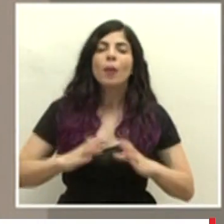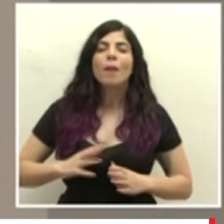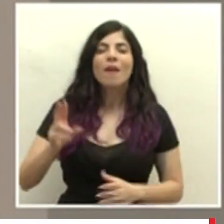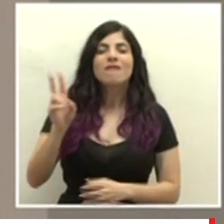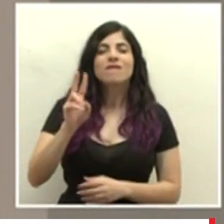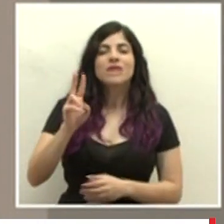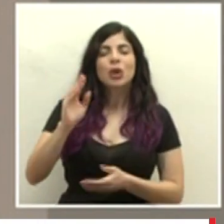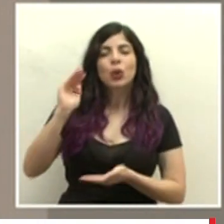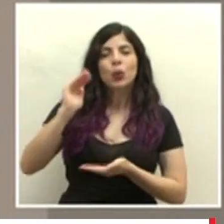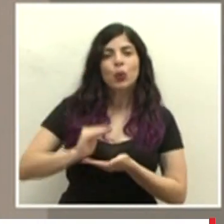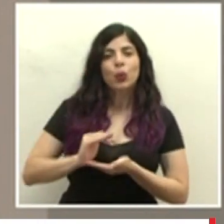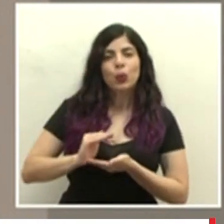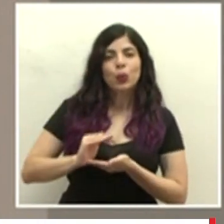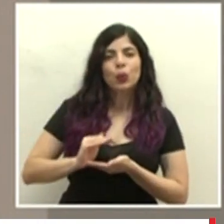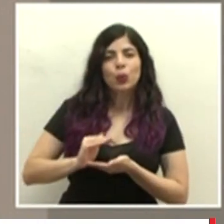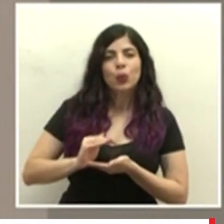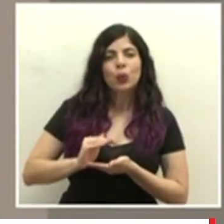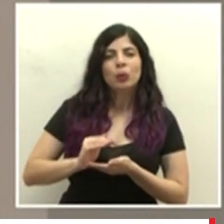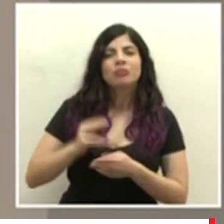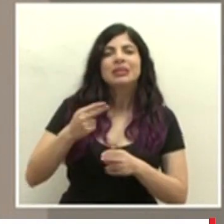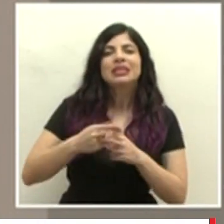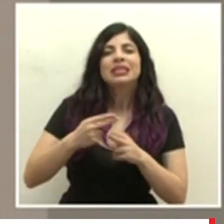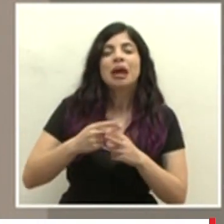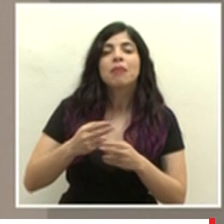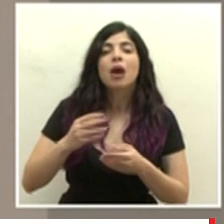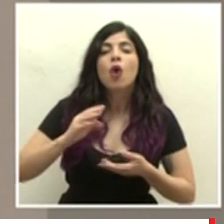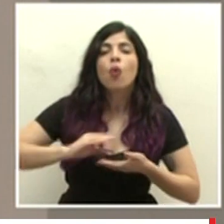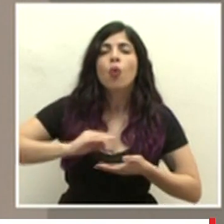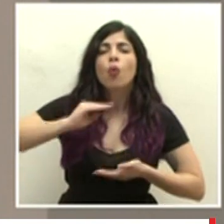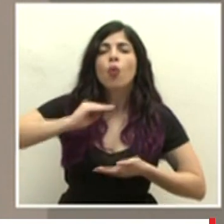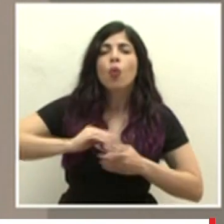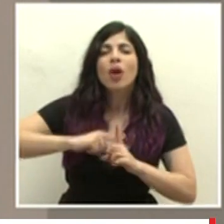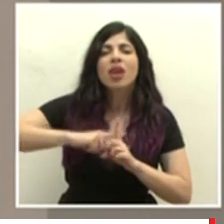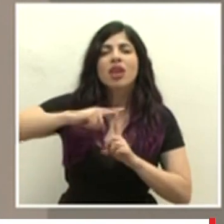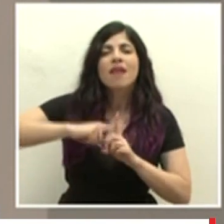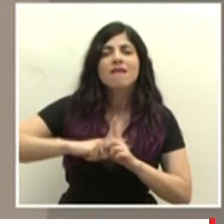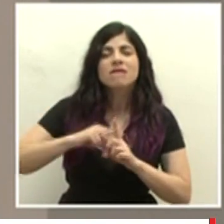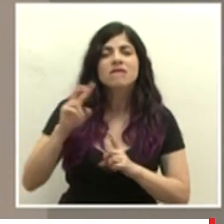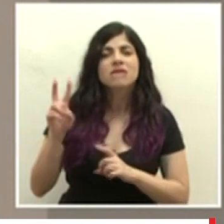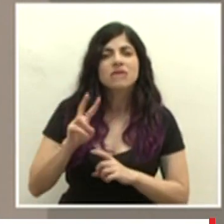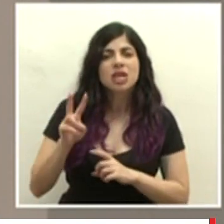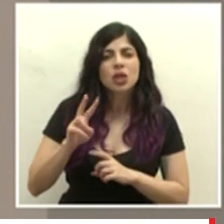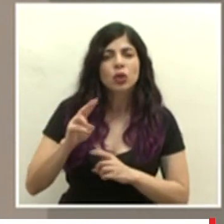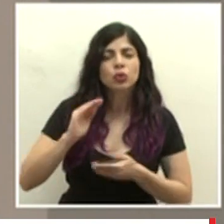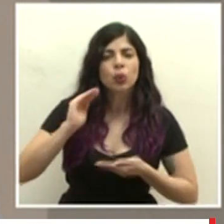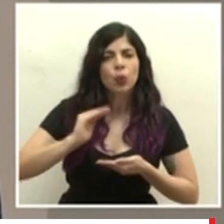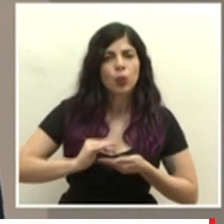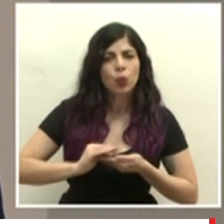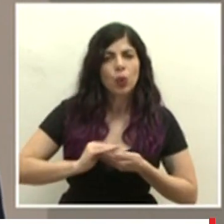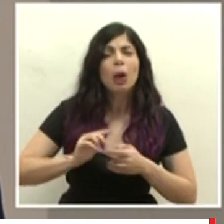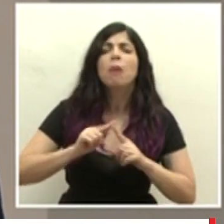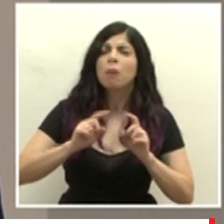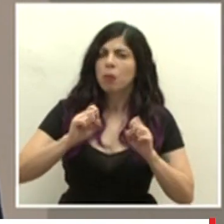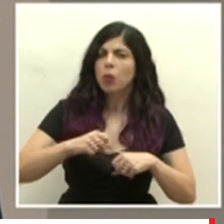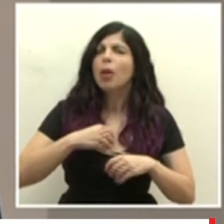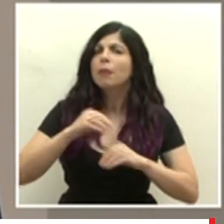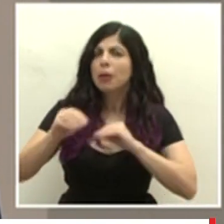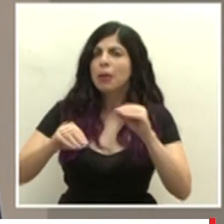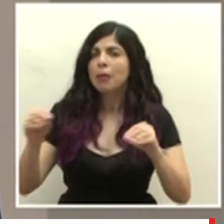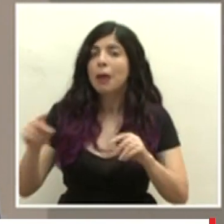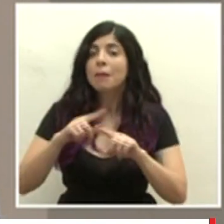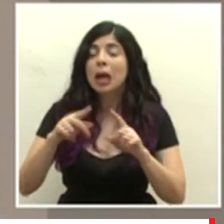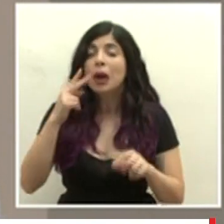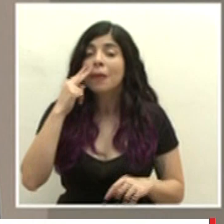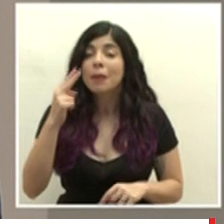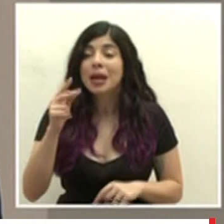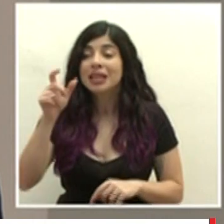que es menor, es lo que se llama la carga viral, es la reproducción de las partículas es menor, sí pueden transmitirlo, pero lo que se ha